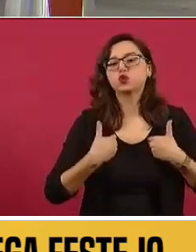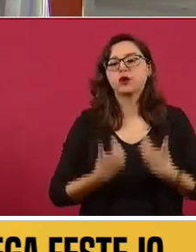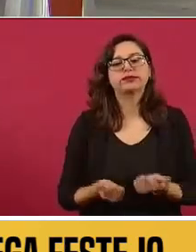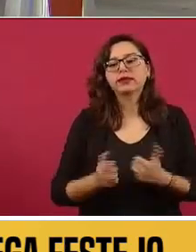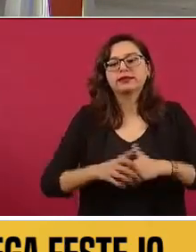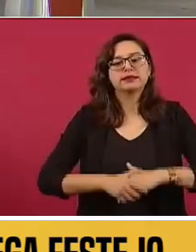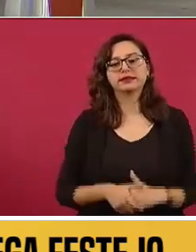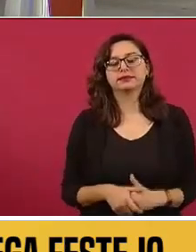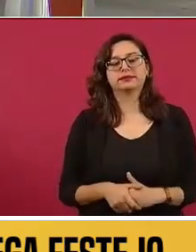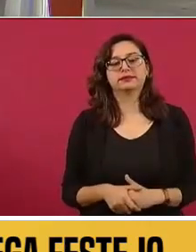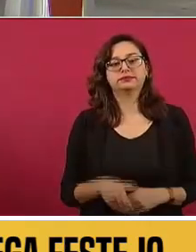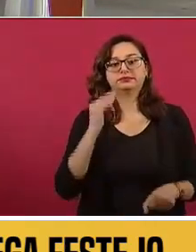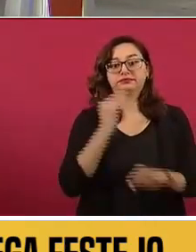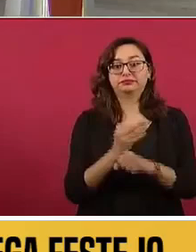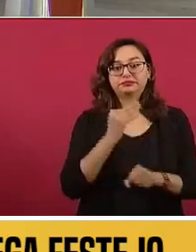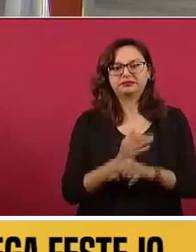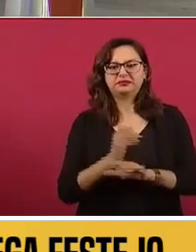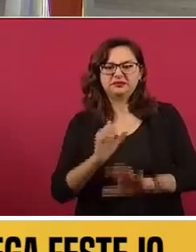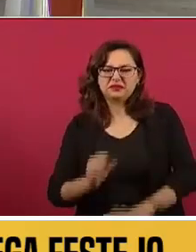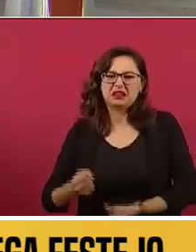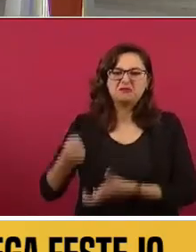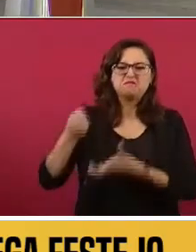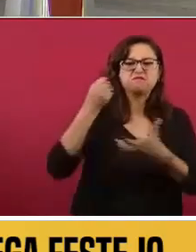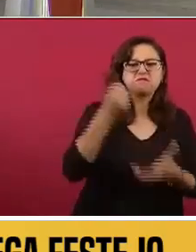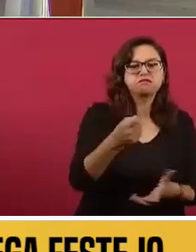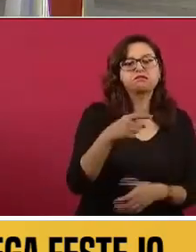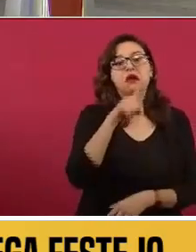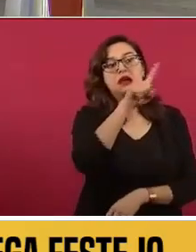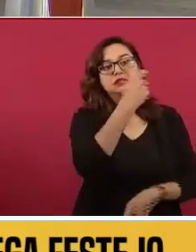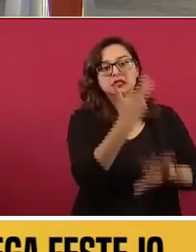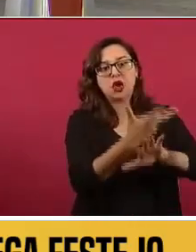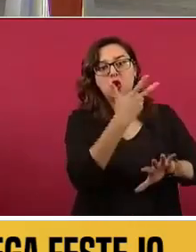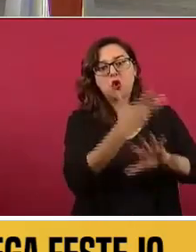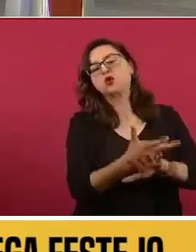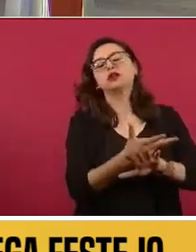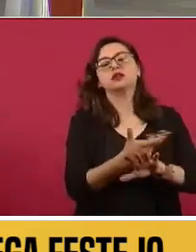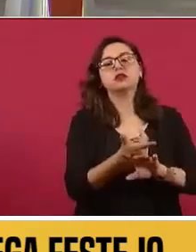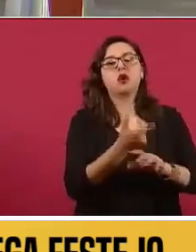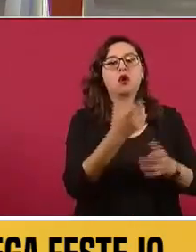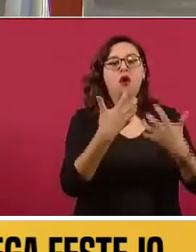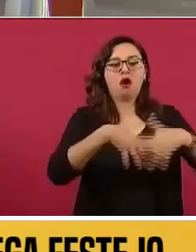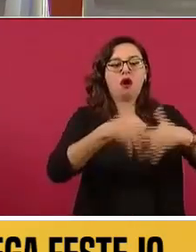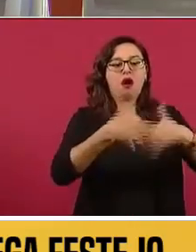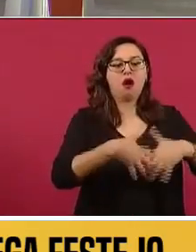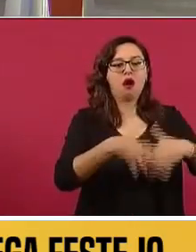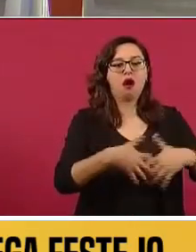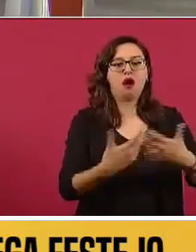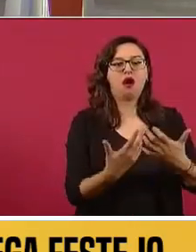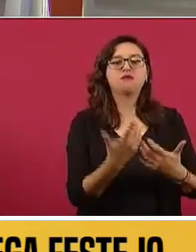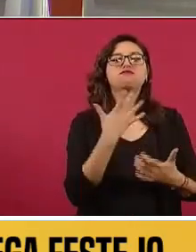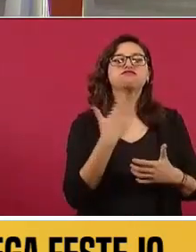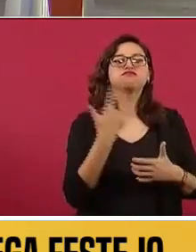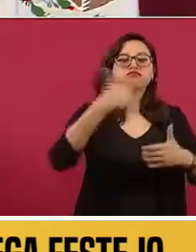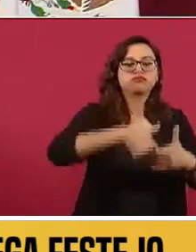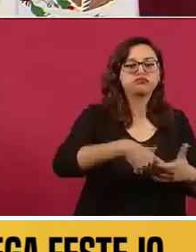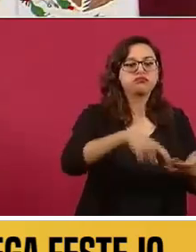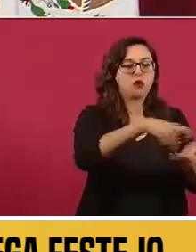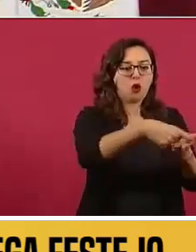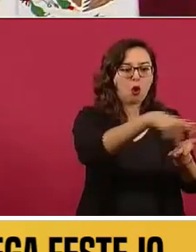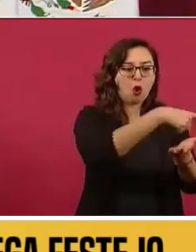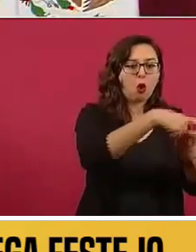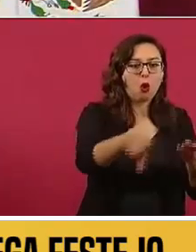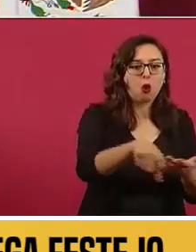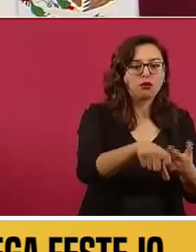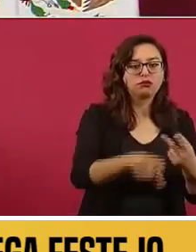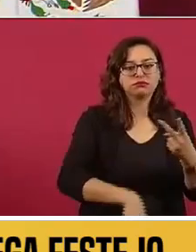metiendo todo el dinero a comprar una refinería en Estados Unidos y a construir una refinería en Tabasco, que por cierto